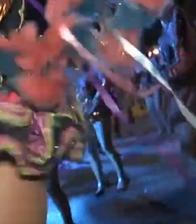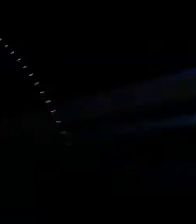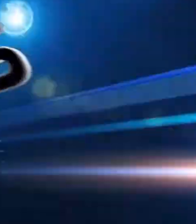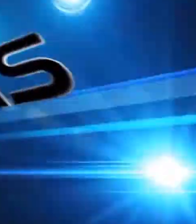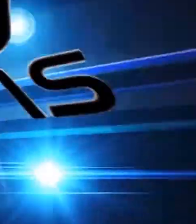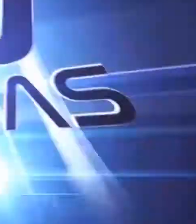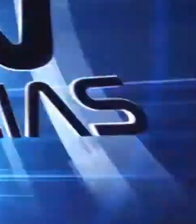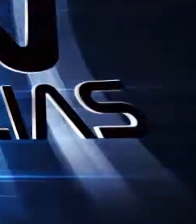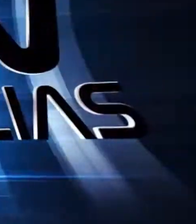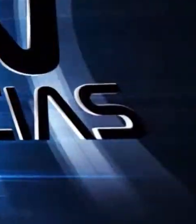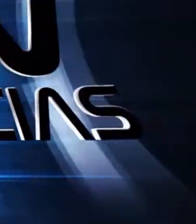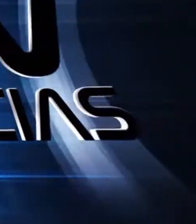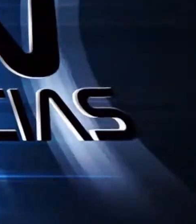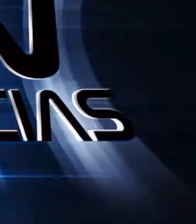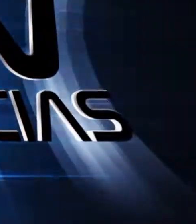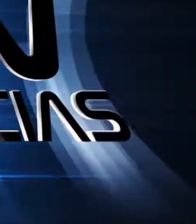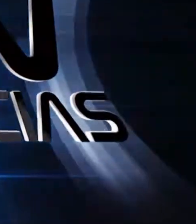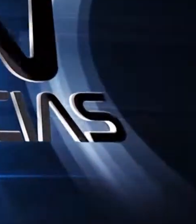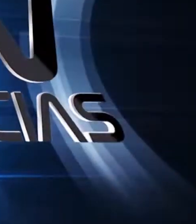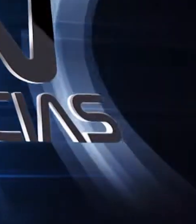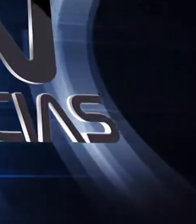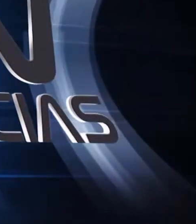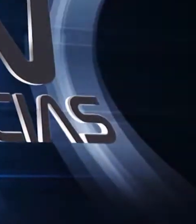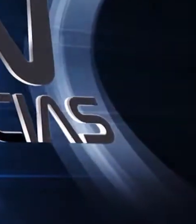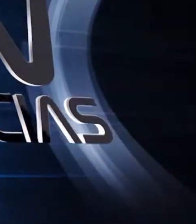¡Gracias! ¡Gracias!